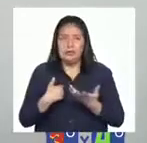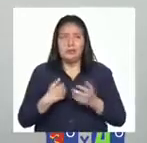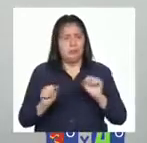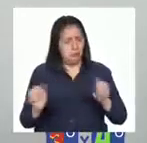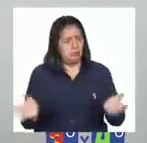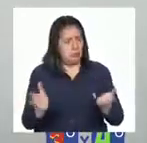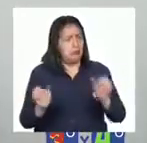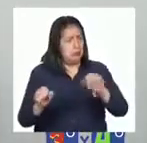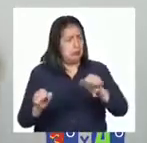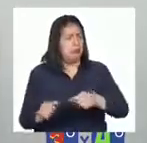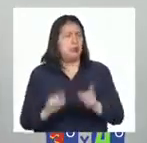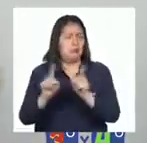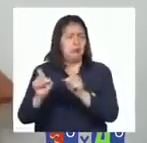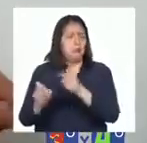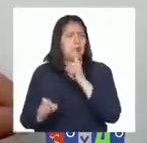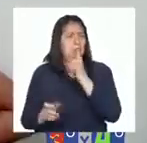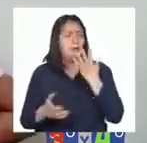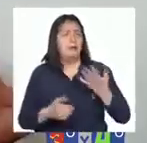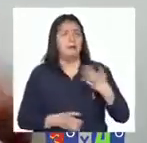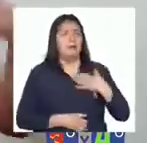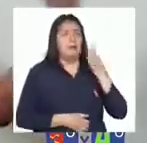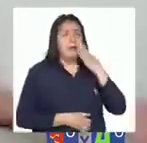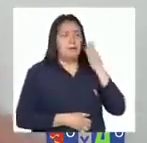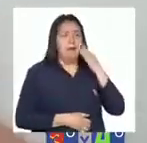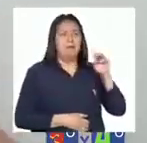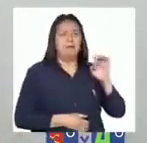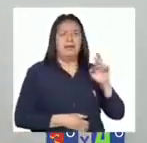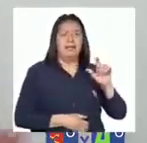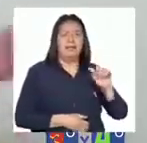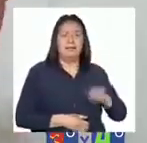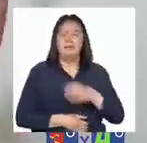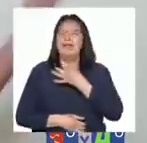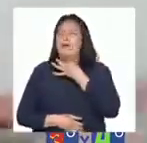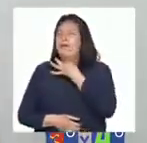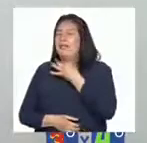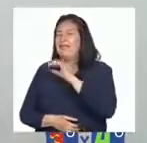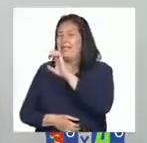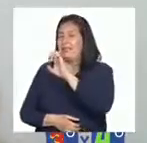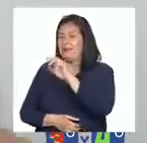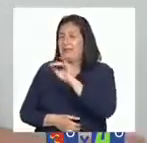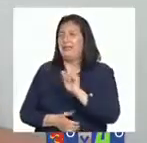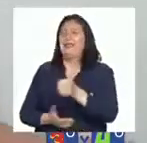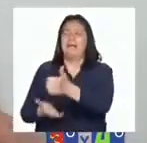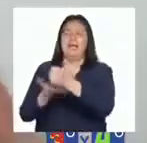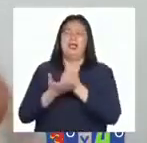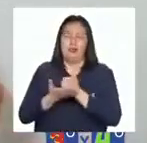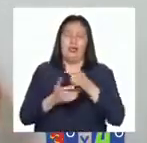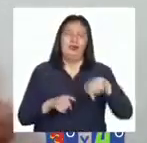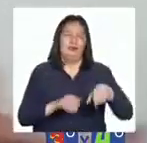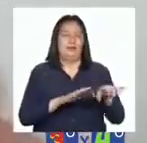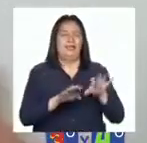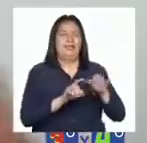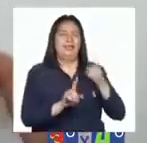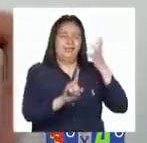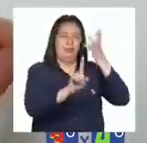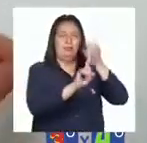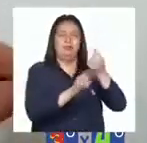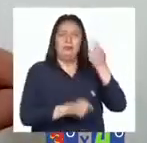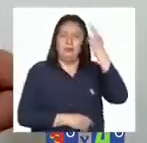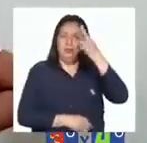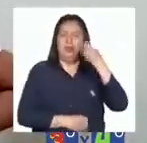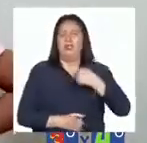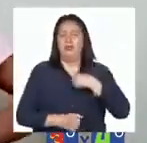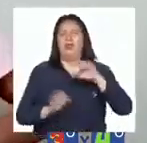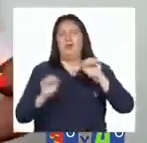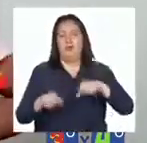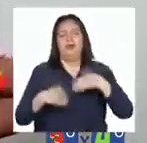animo a que lo hagan. Mi mamá Marlene y mi abuelita Emilia me han ayudado para hacer este reto. Y es por eso que